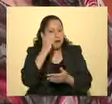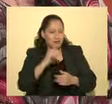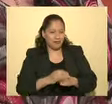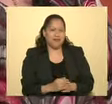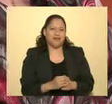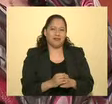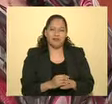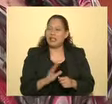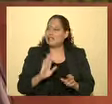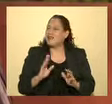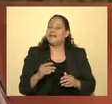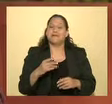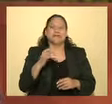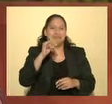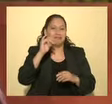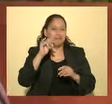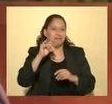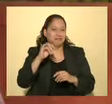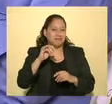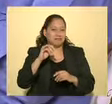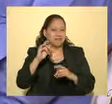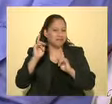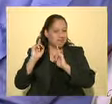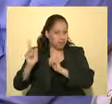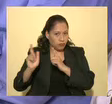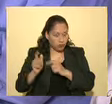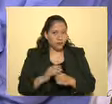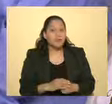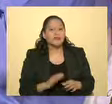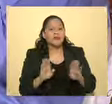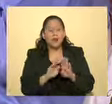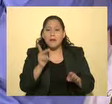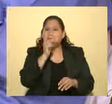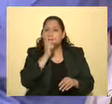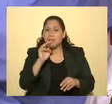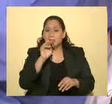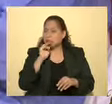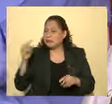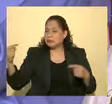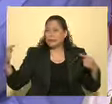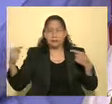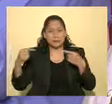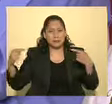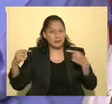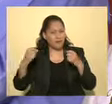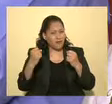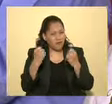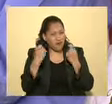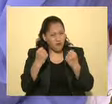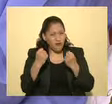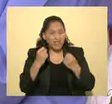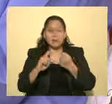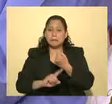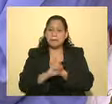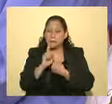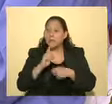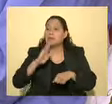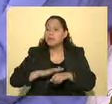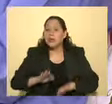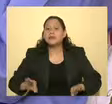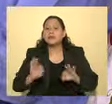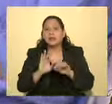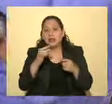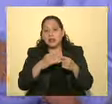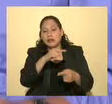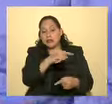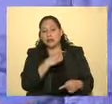es con que es el botín. Ese es un momento en el que la pelea entre padres es tan fuerte que realmente olvidan que aquí el que importa es el nene. ¿Y